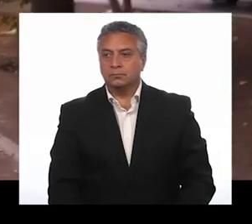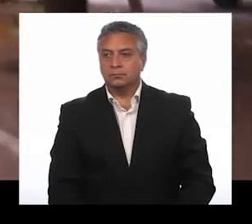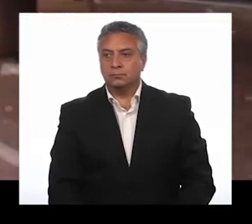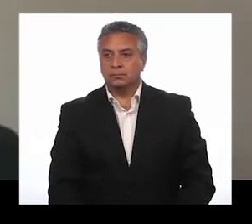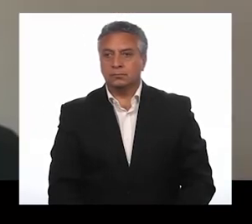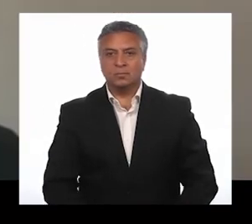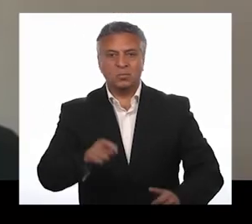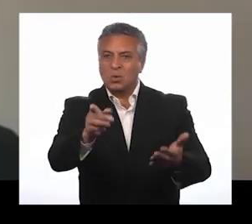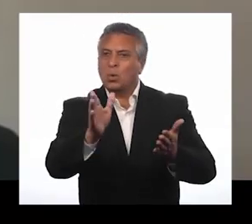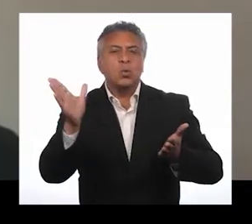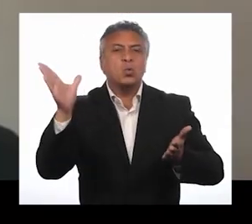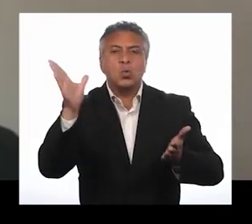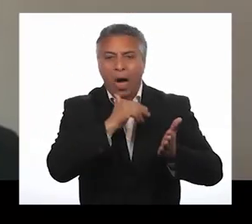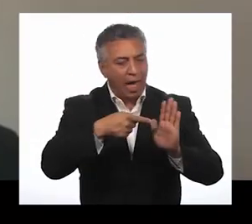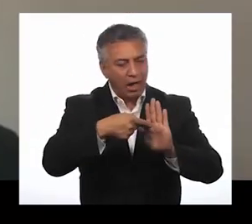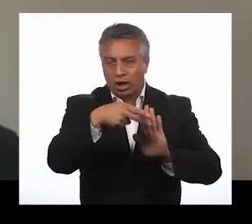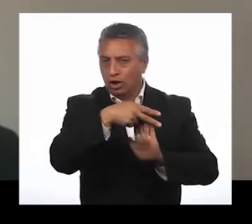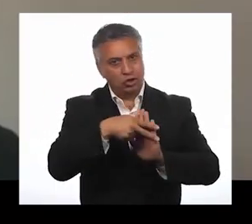No se respeta ningún protocolo,